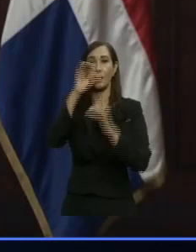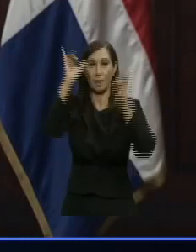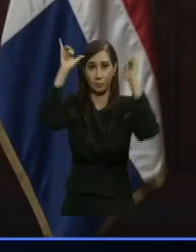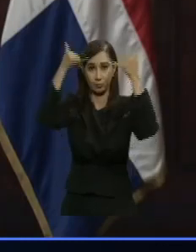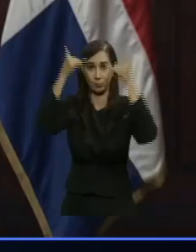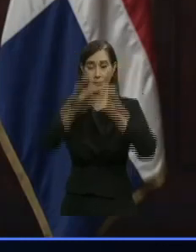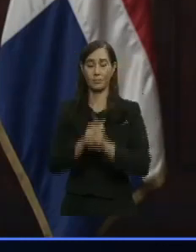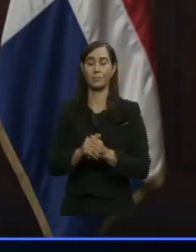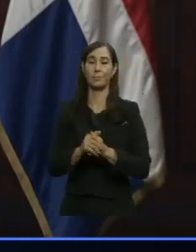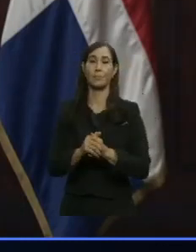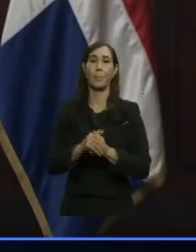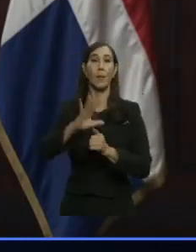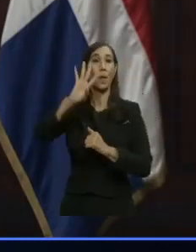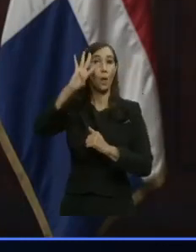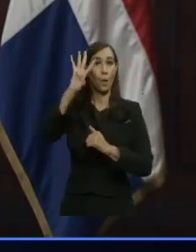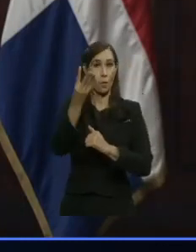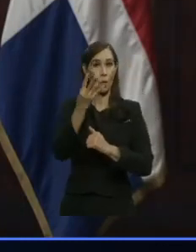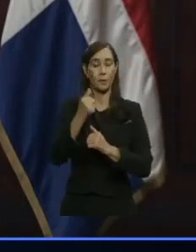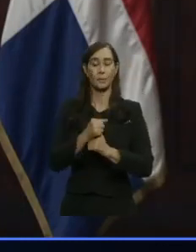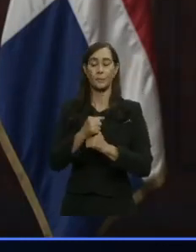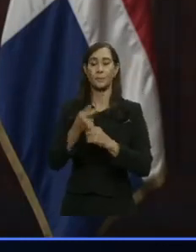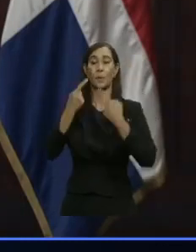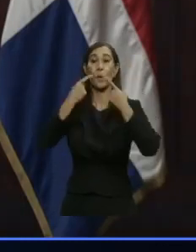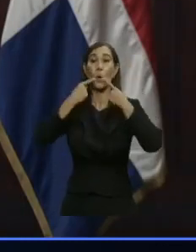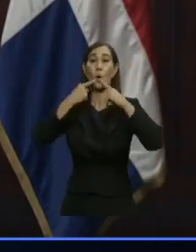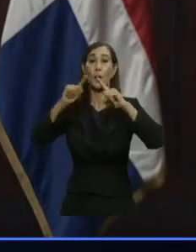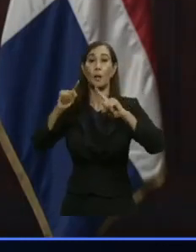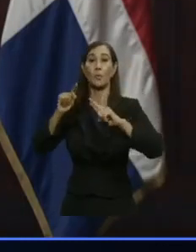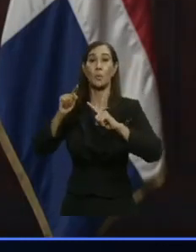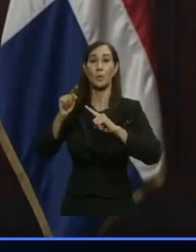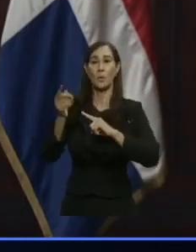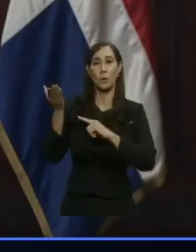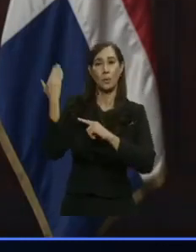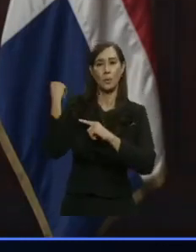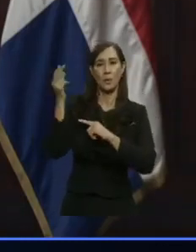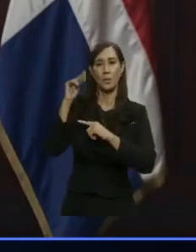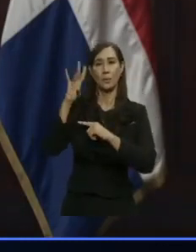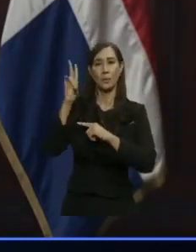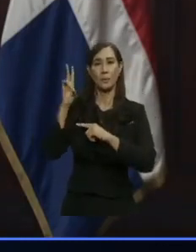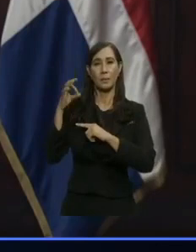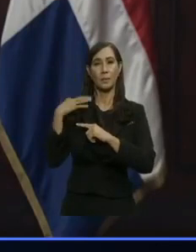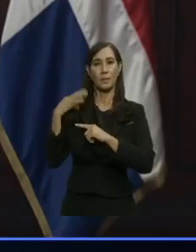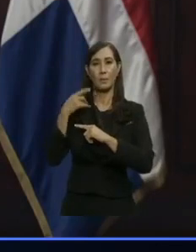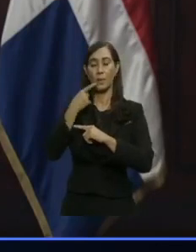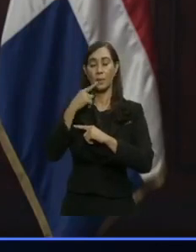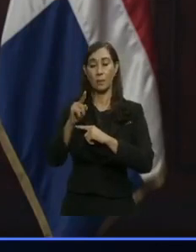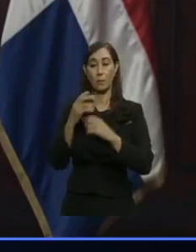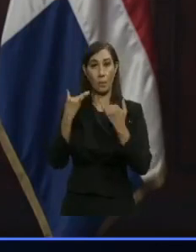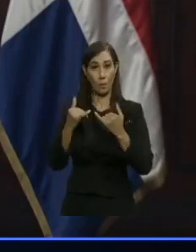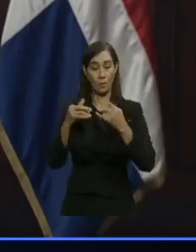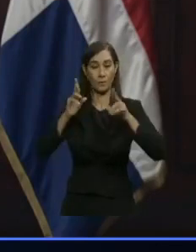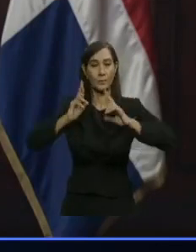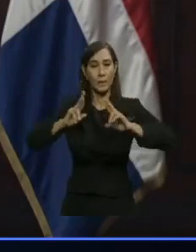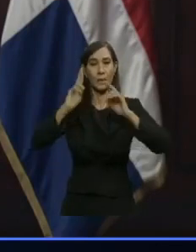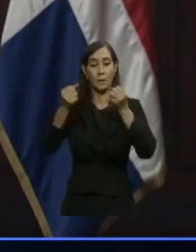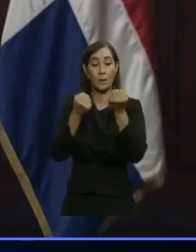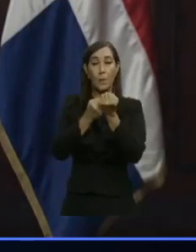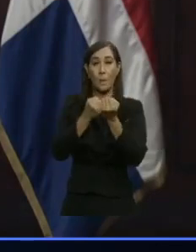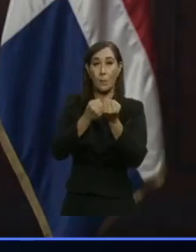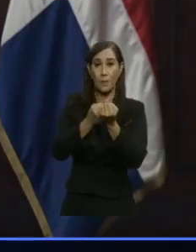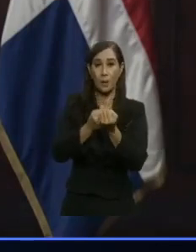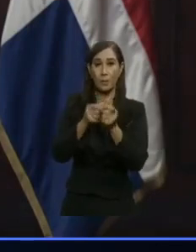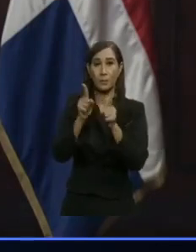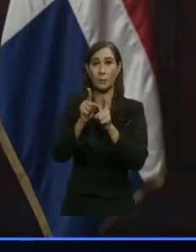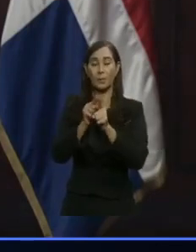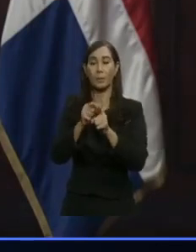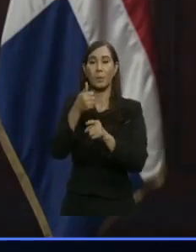considerarnos para esta oportunidad agradecido como siempre un discurso de diez minutos exactamente uno puede tener una cifra aproximada